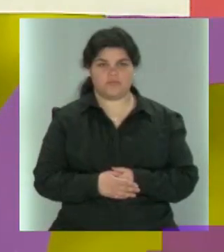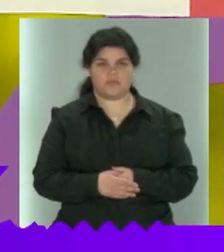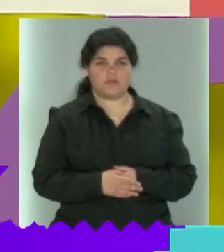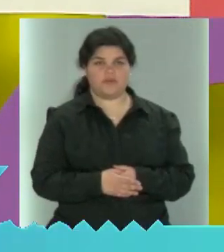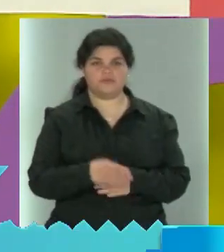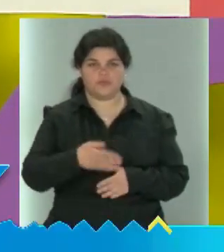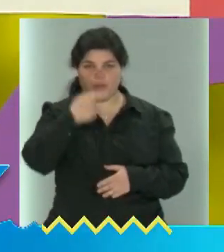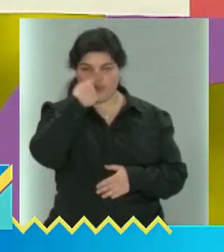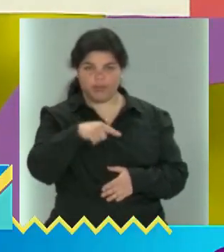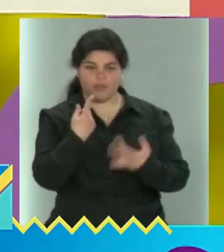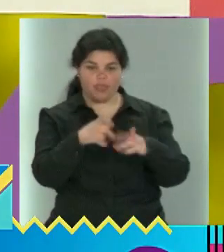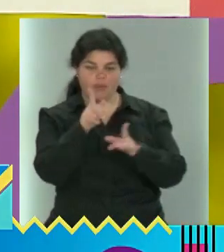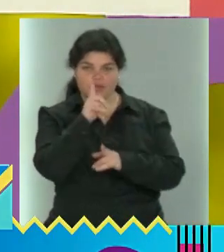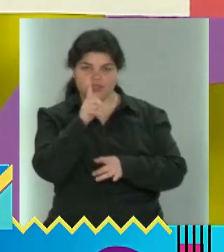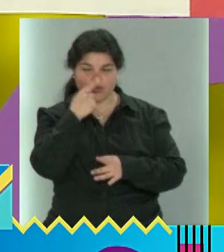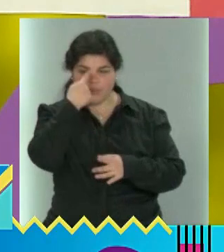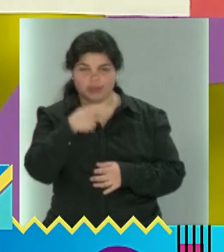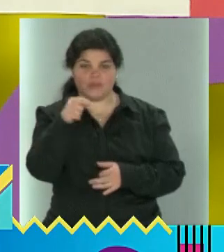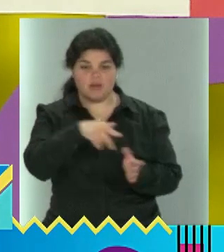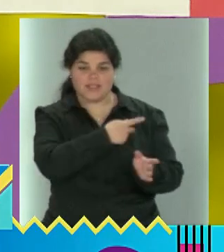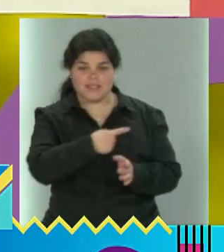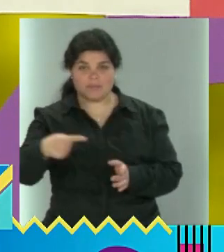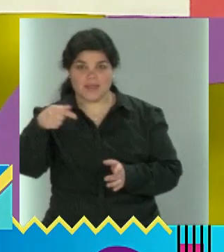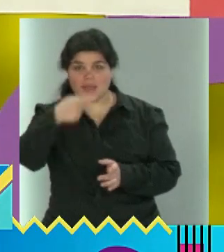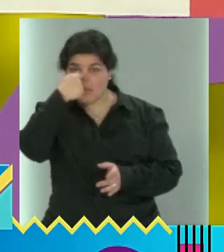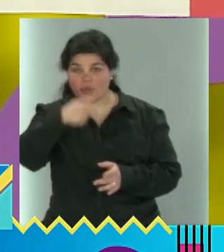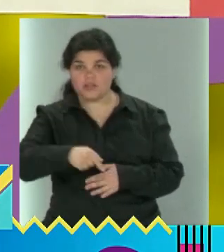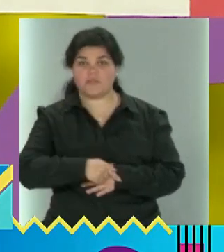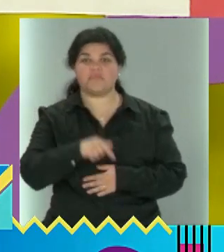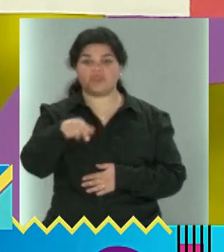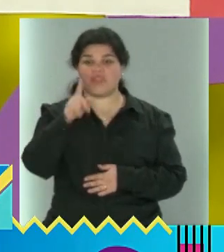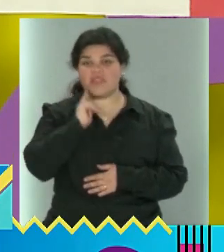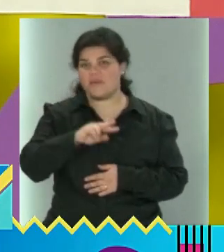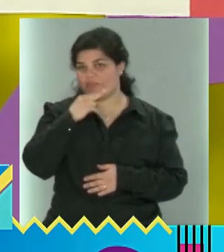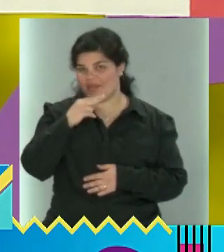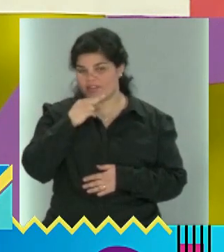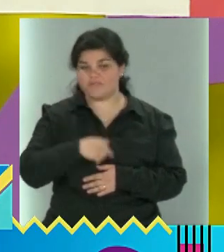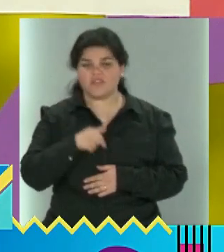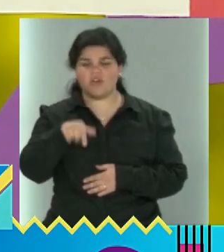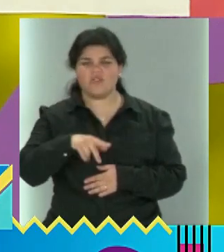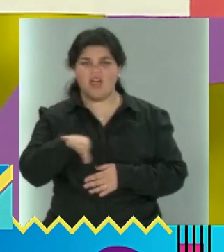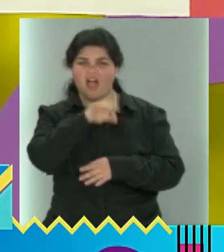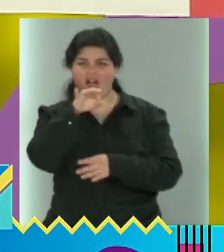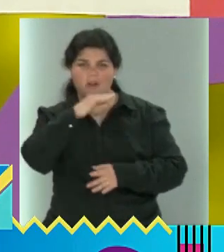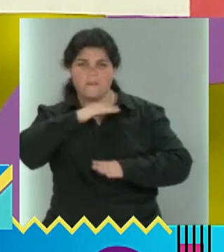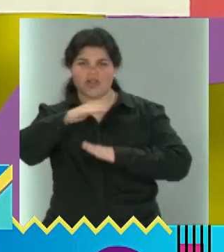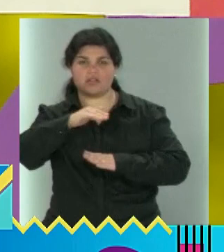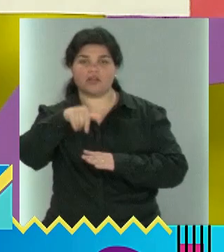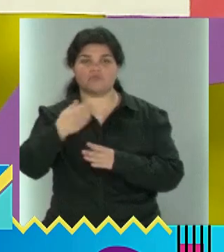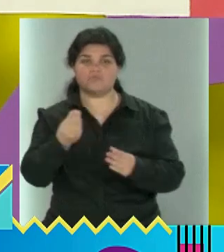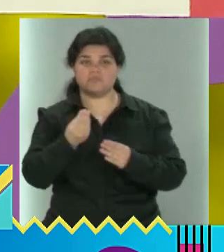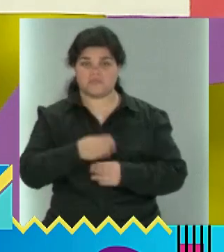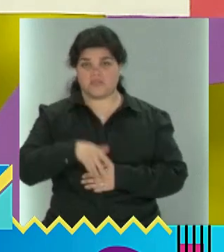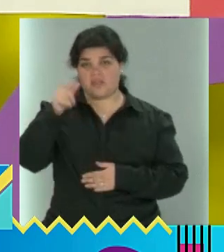Último bloque de distintos parecidos, último bloque de esta semana porque es viernes y si hablábamos de artes marciales, nuestra cinéfila